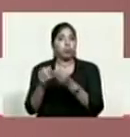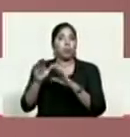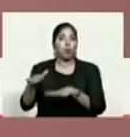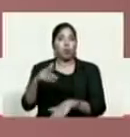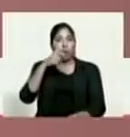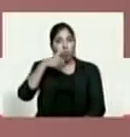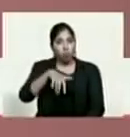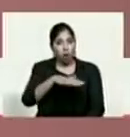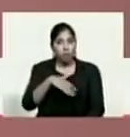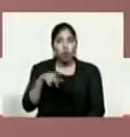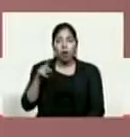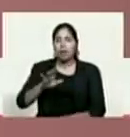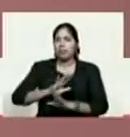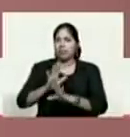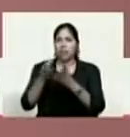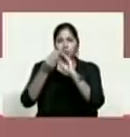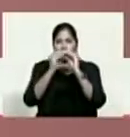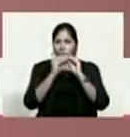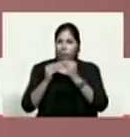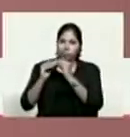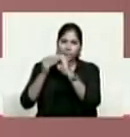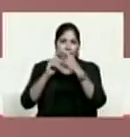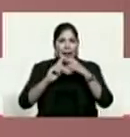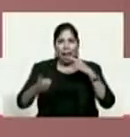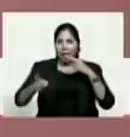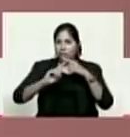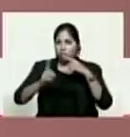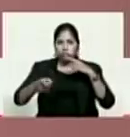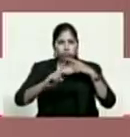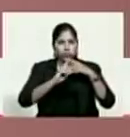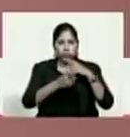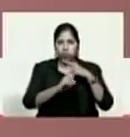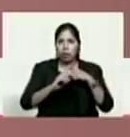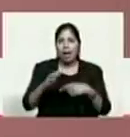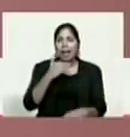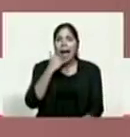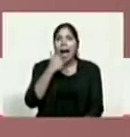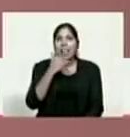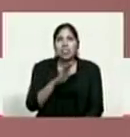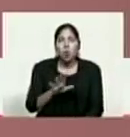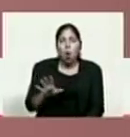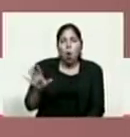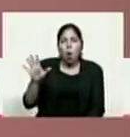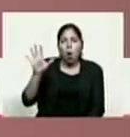que está restituido el sistema eléctrico nacional en casi la totalidad